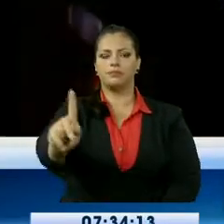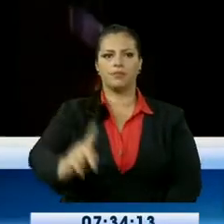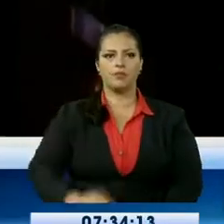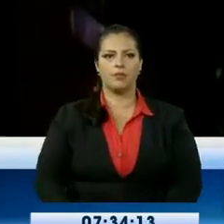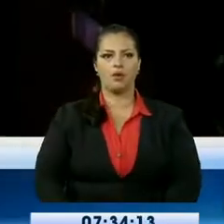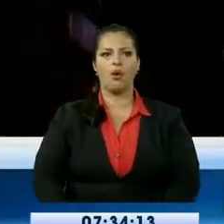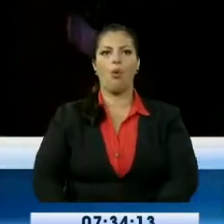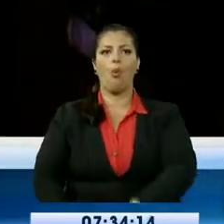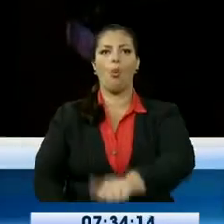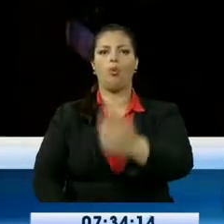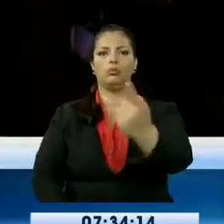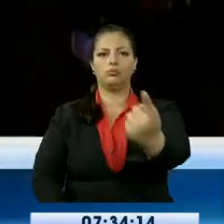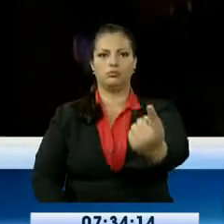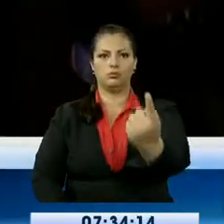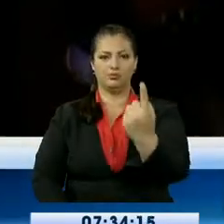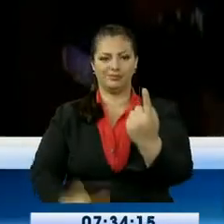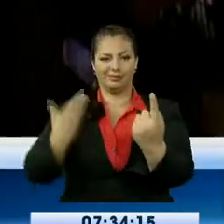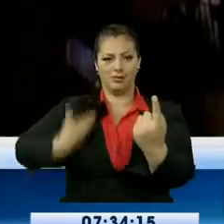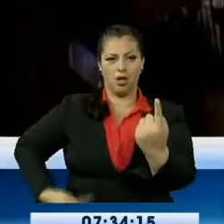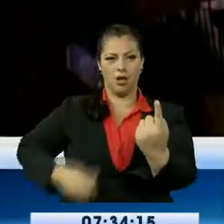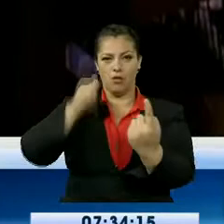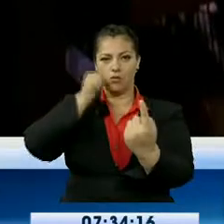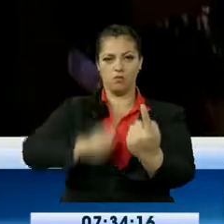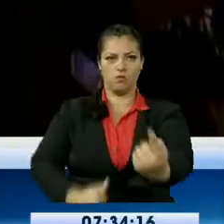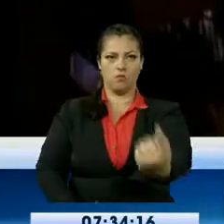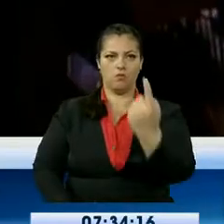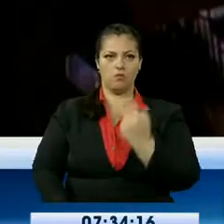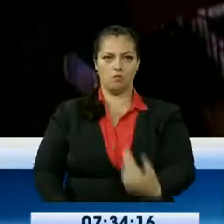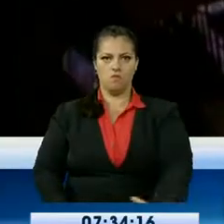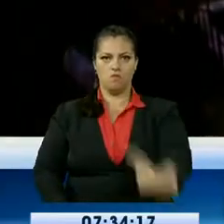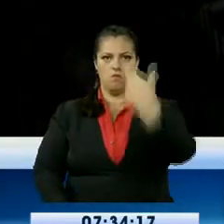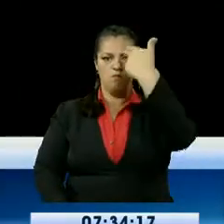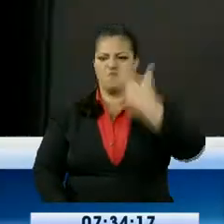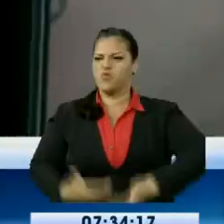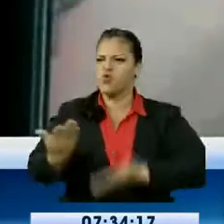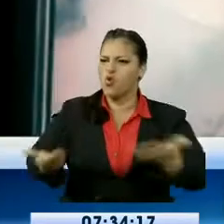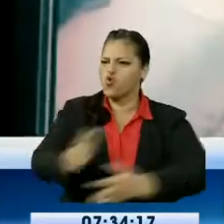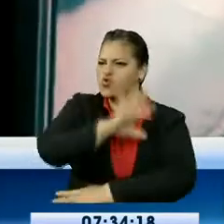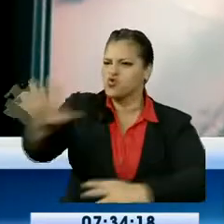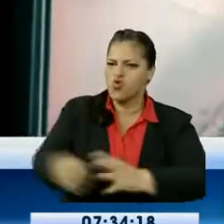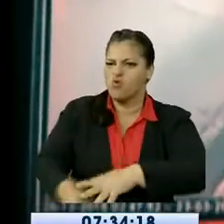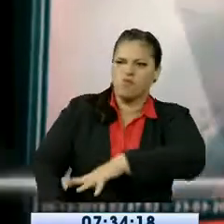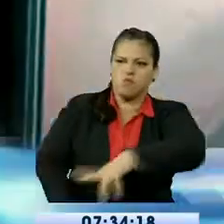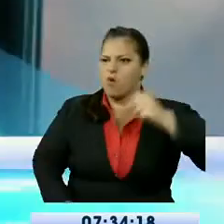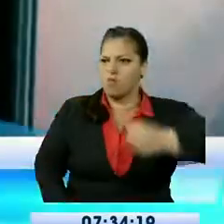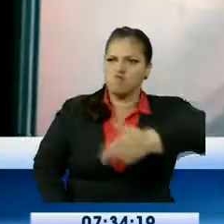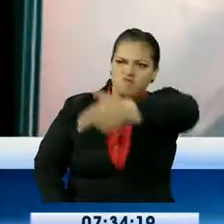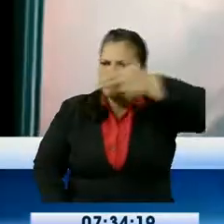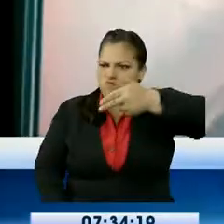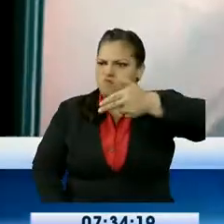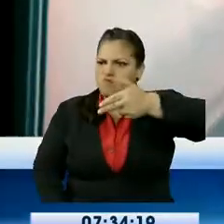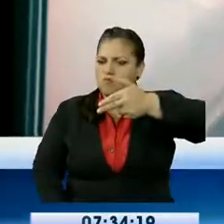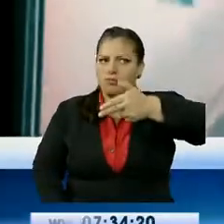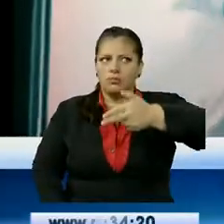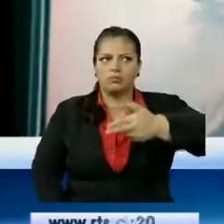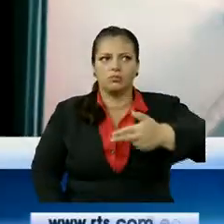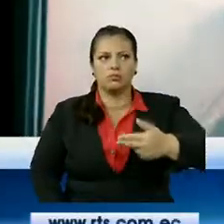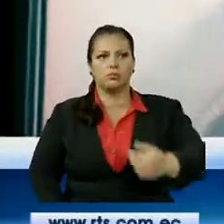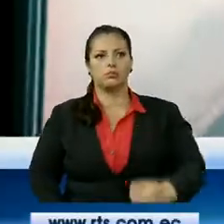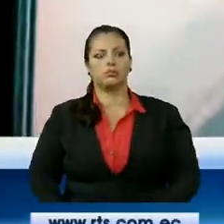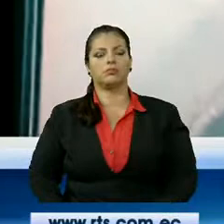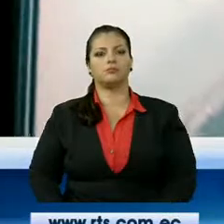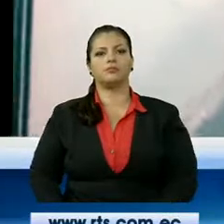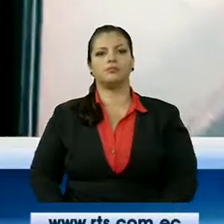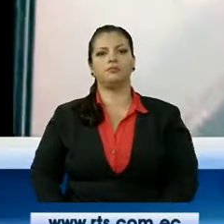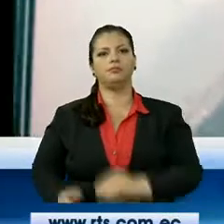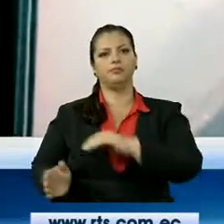vuelta. Pero el de azul, sí me dice, dame todo, te reviento la cabeza. Asimismo, la propietaria de este negocio recuerda que